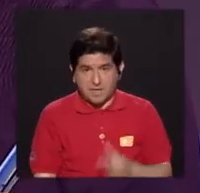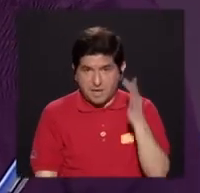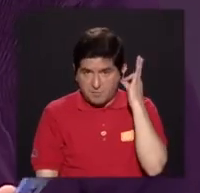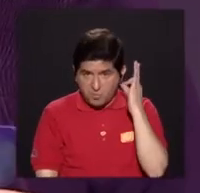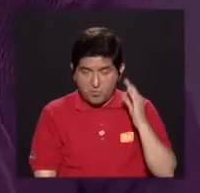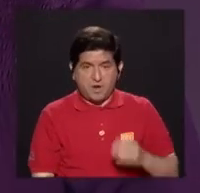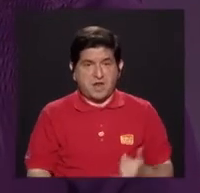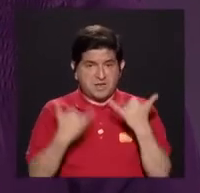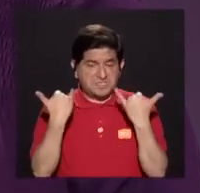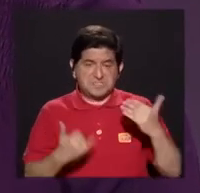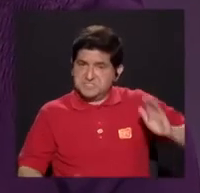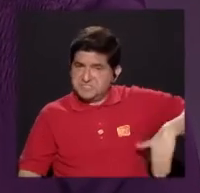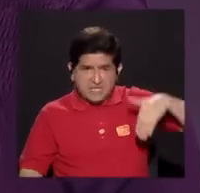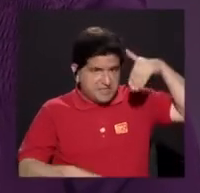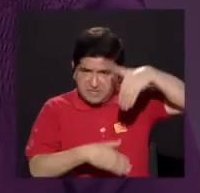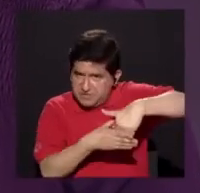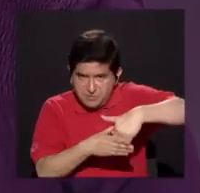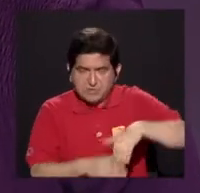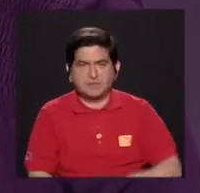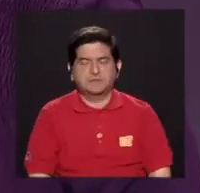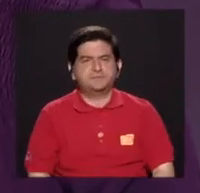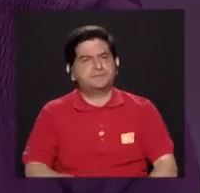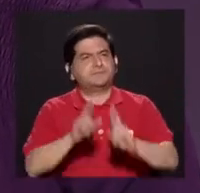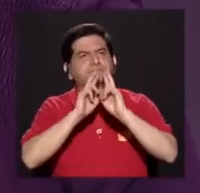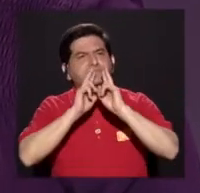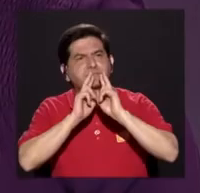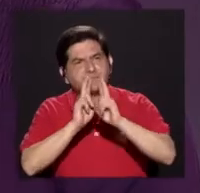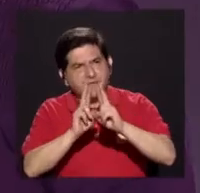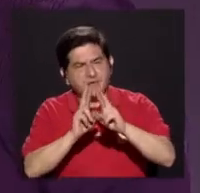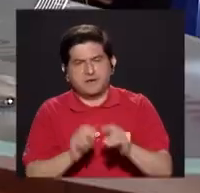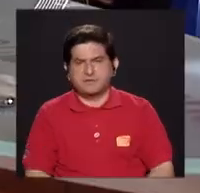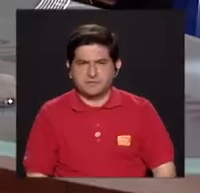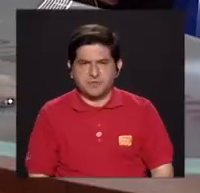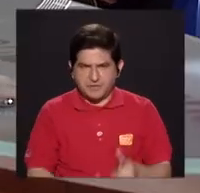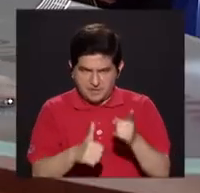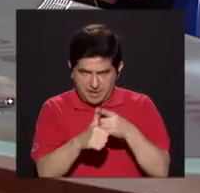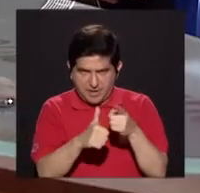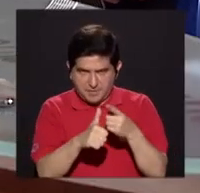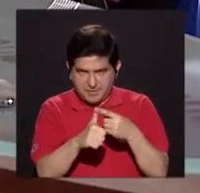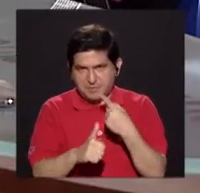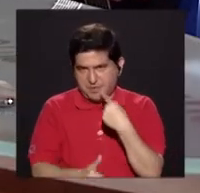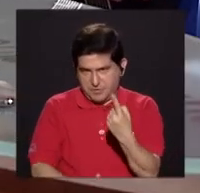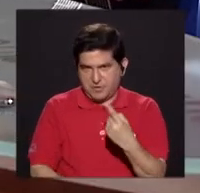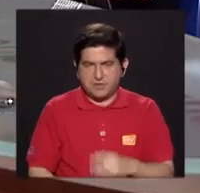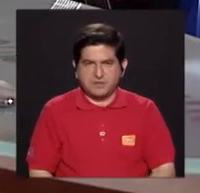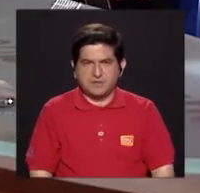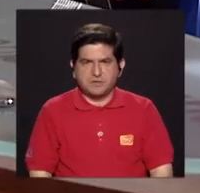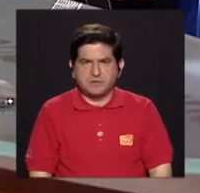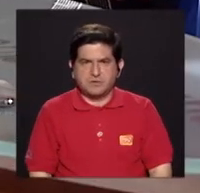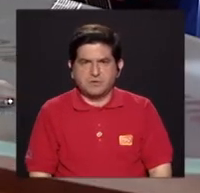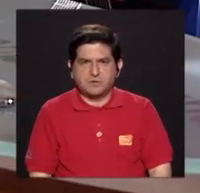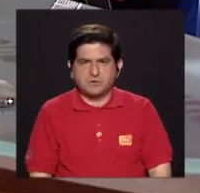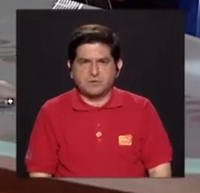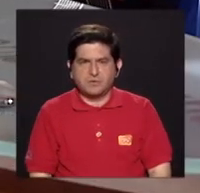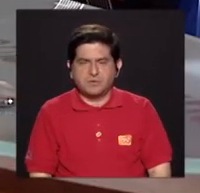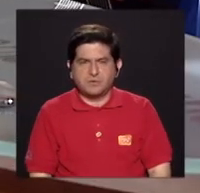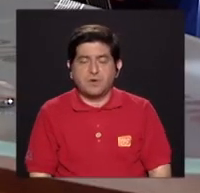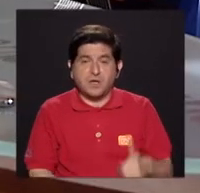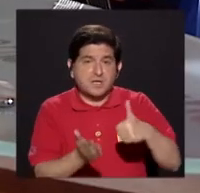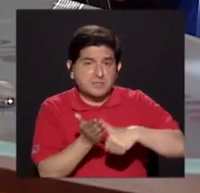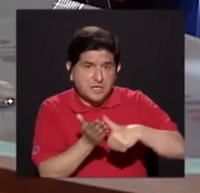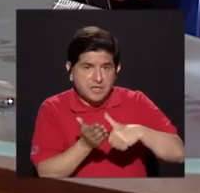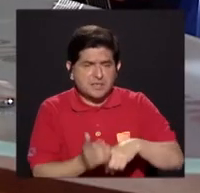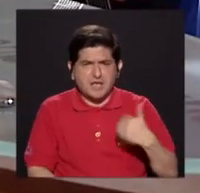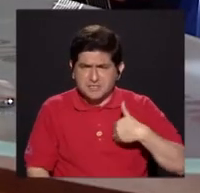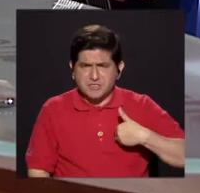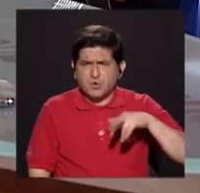no tienen que meterse. No, vamos a ver, la respuesta a don, a la primera que dijiste, don... La segunda, si el voto, don